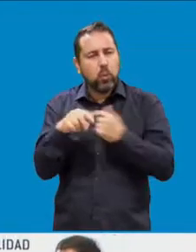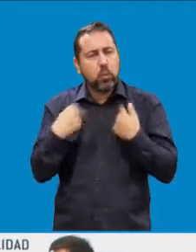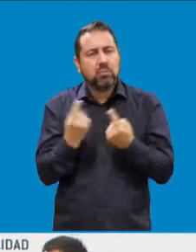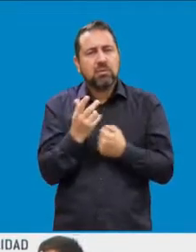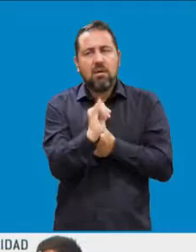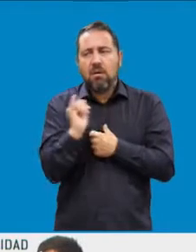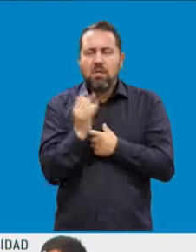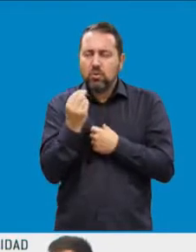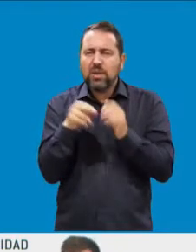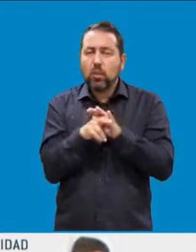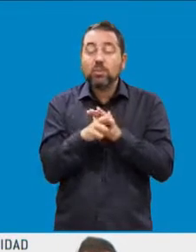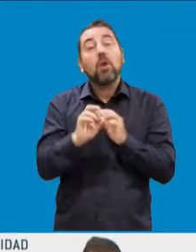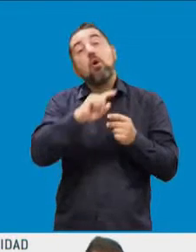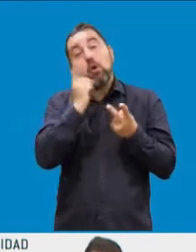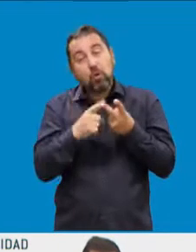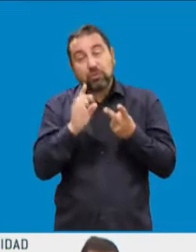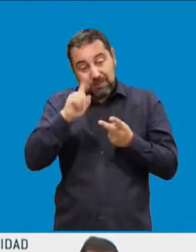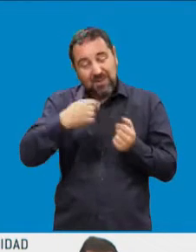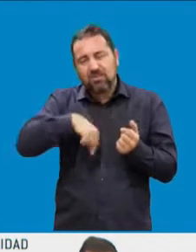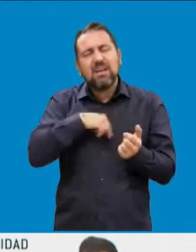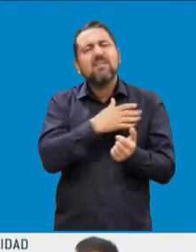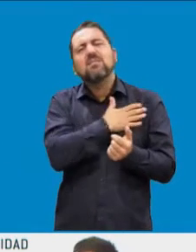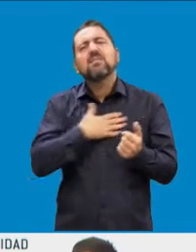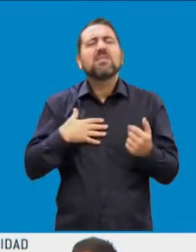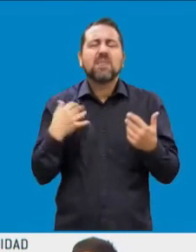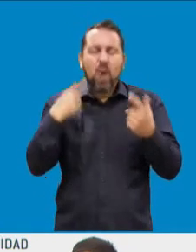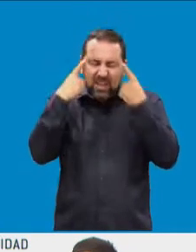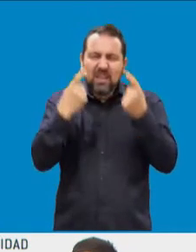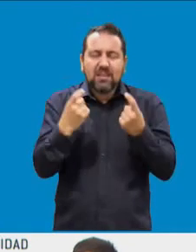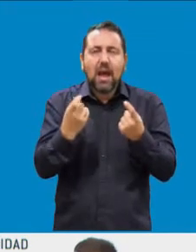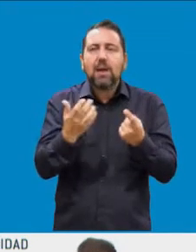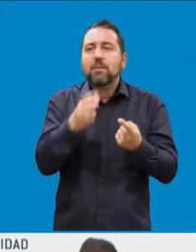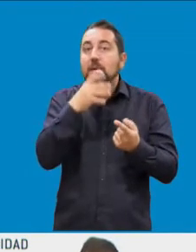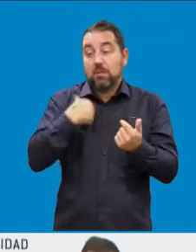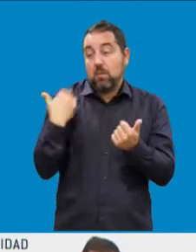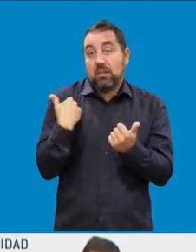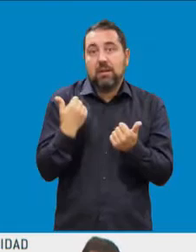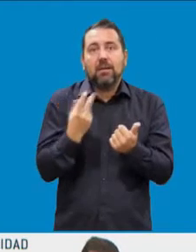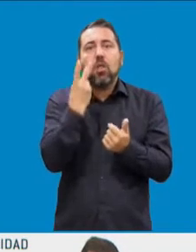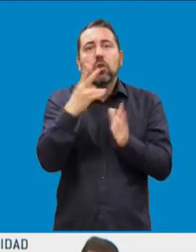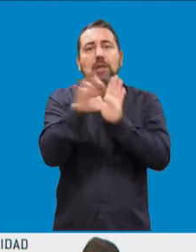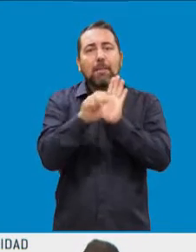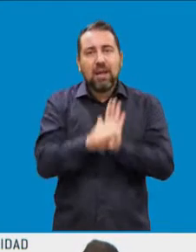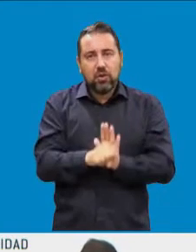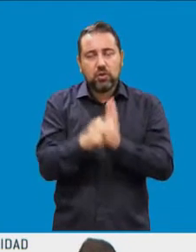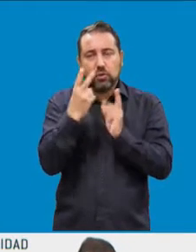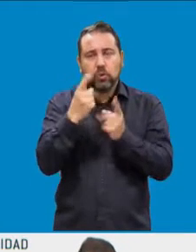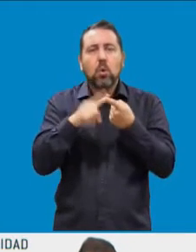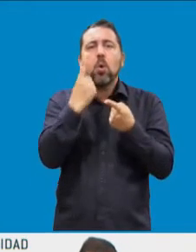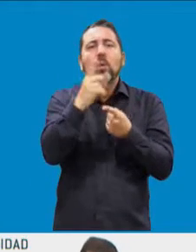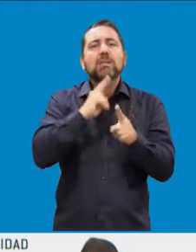contamos con una gran cantidad de recursos y, entre otras cosas, lo que se ha decidido es intentar, por